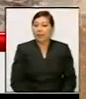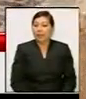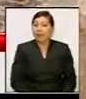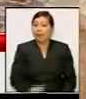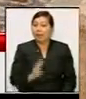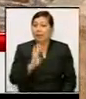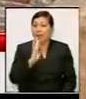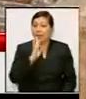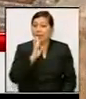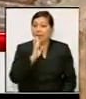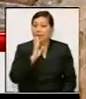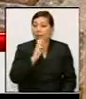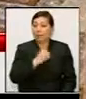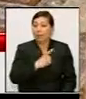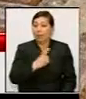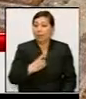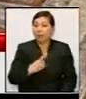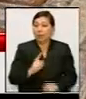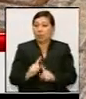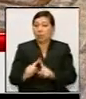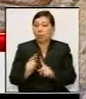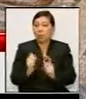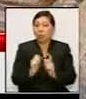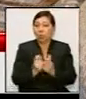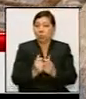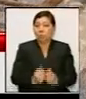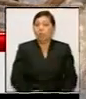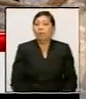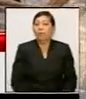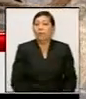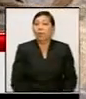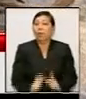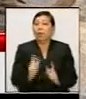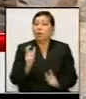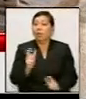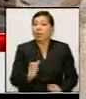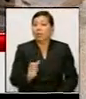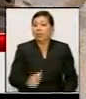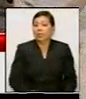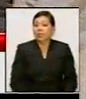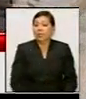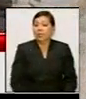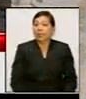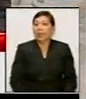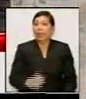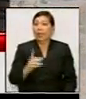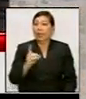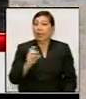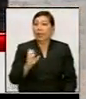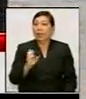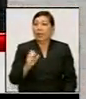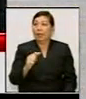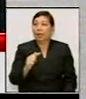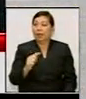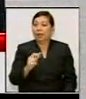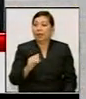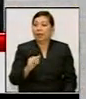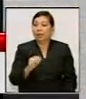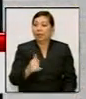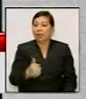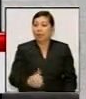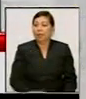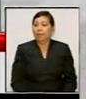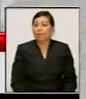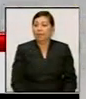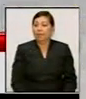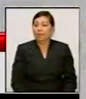Discurso de directivos portavoces. Palabras del señor congresista Edmundo del Águila Herrera, directivo portavoz